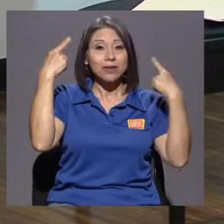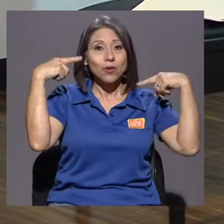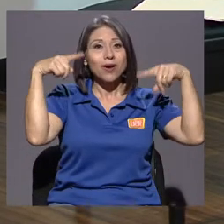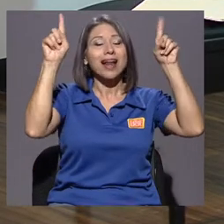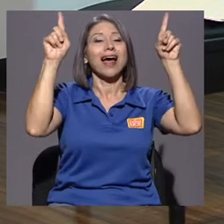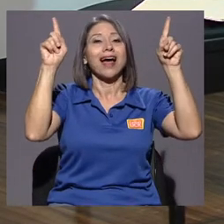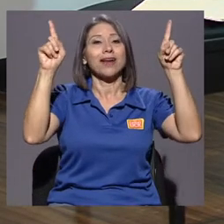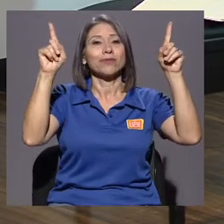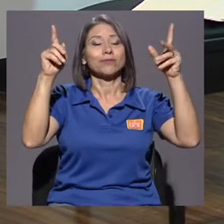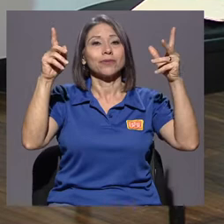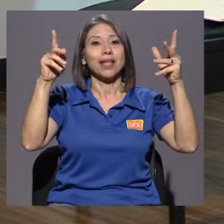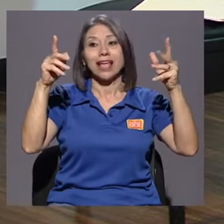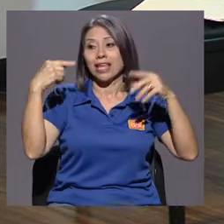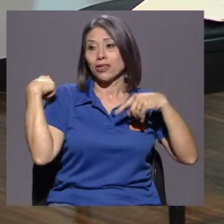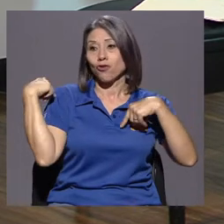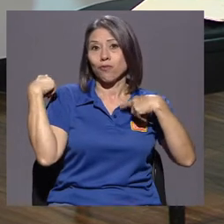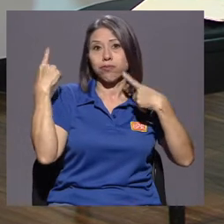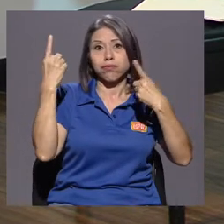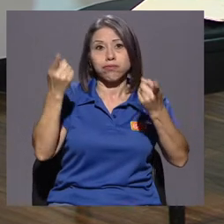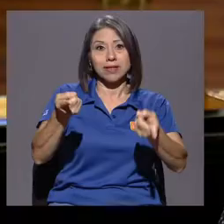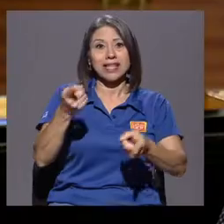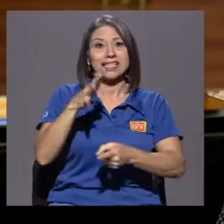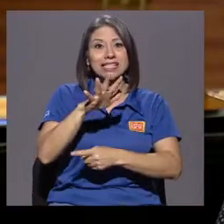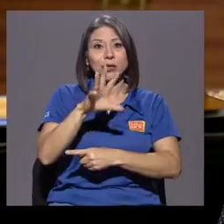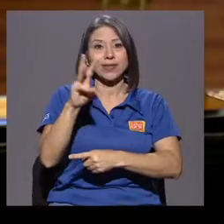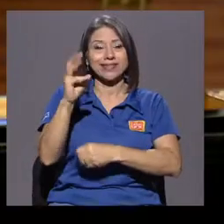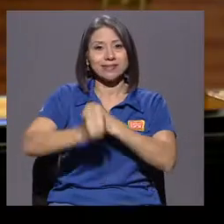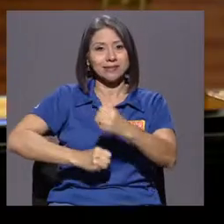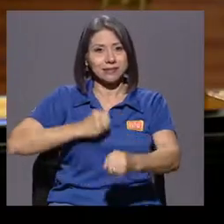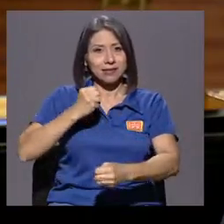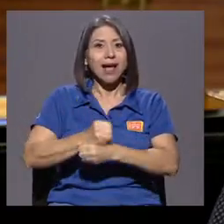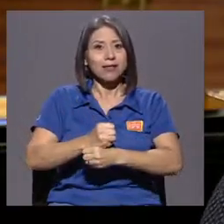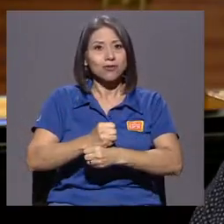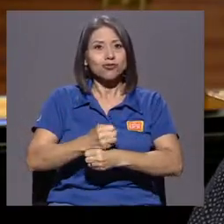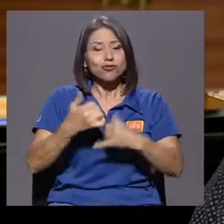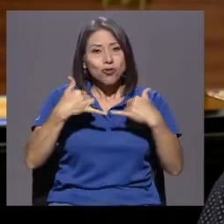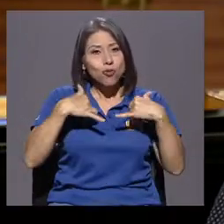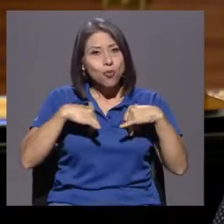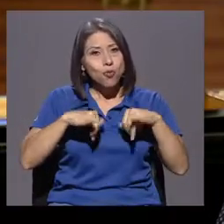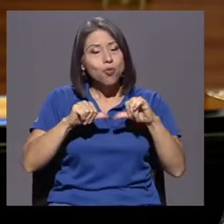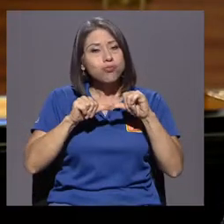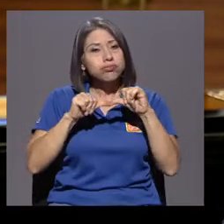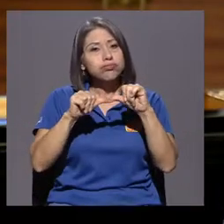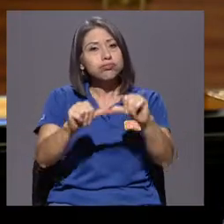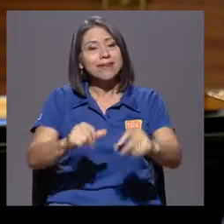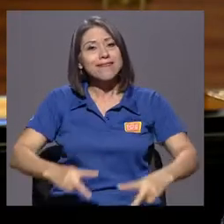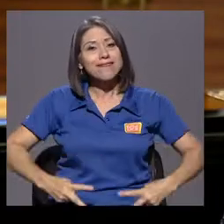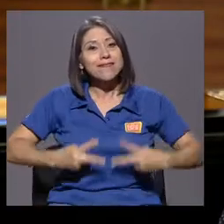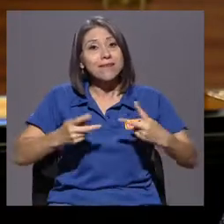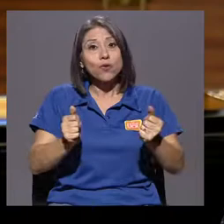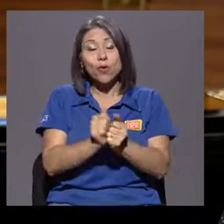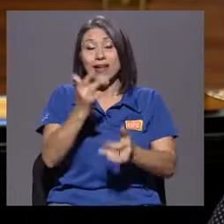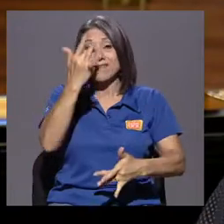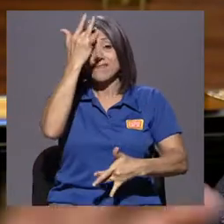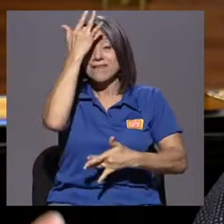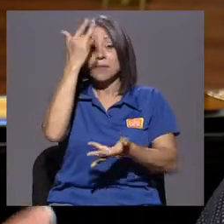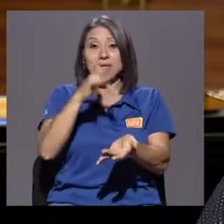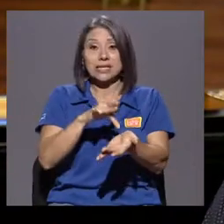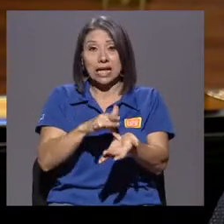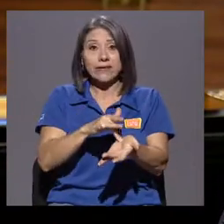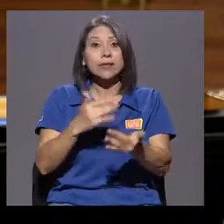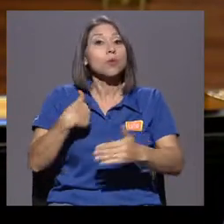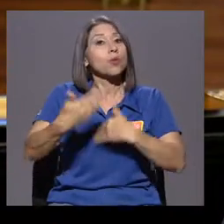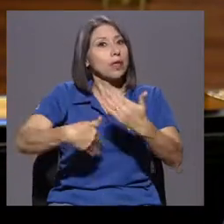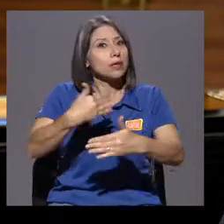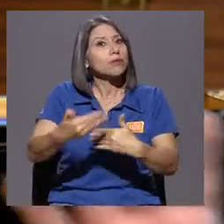los 56 años de vida que es lo que tengo de edad vivo con enfermedades tan graves porque después